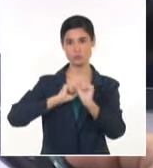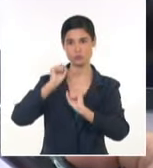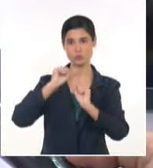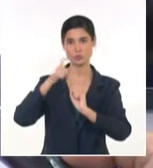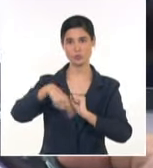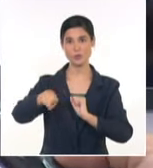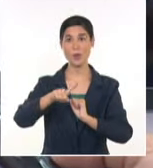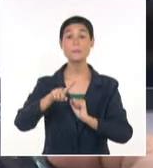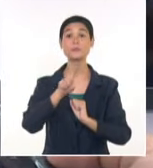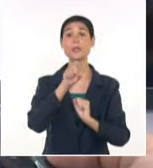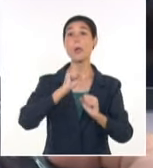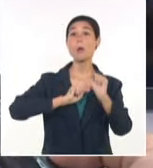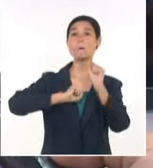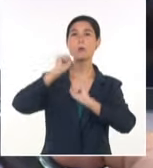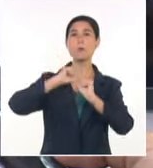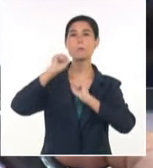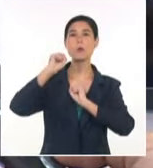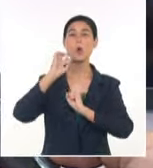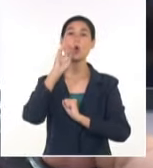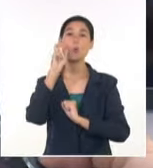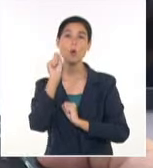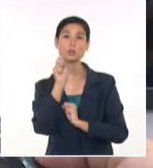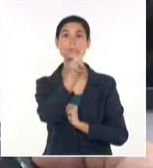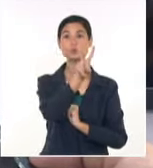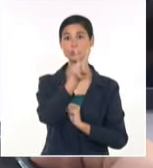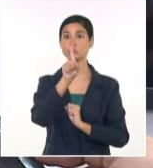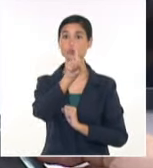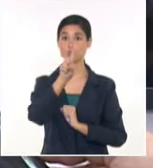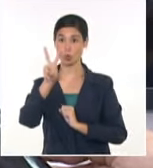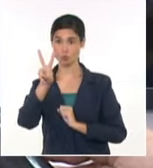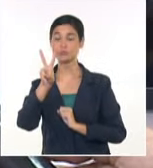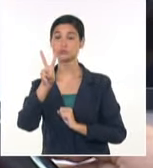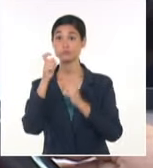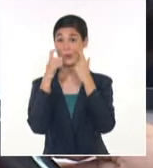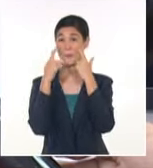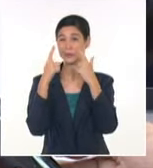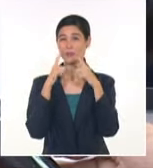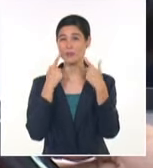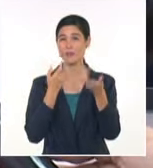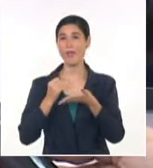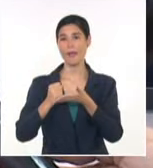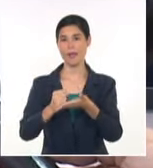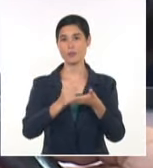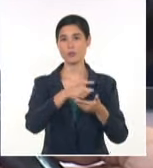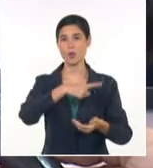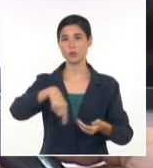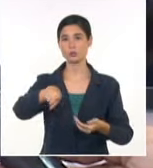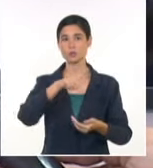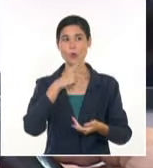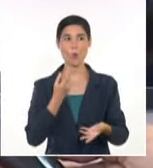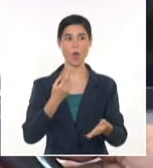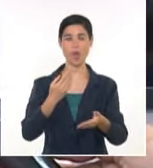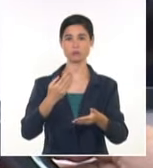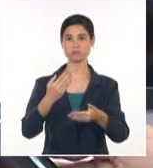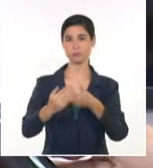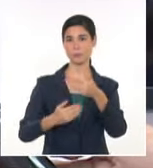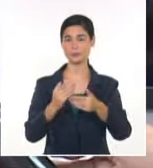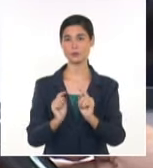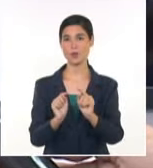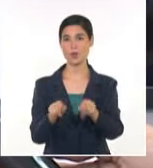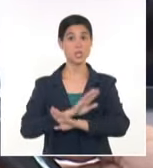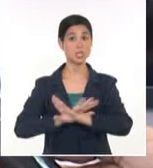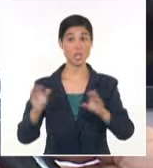motores que evidentemente tienen un impacto importante en el comportamiento de la disponibilidad del sistema. Ya hoy por la mañana eso debe